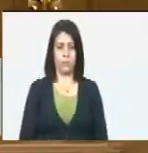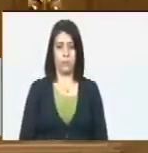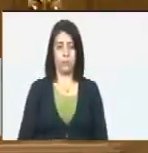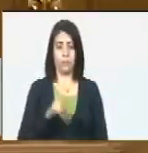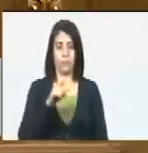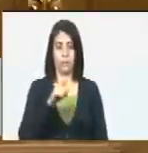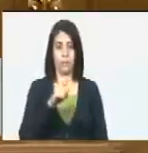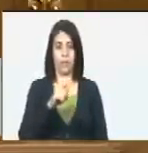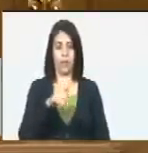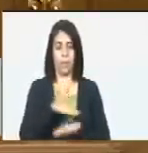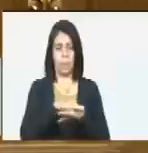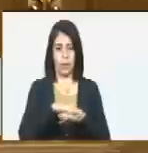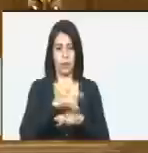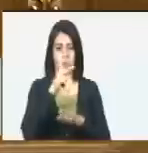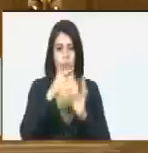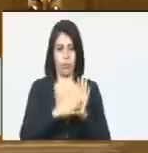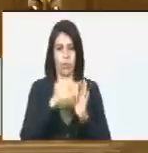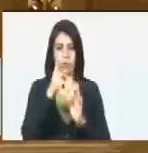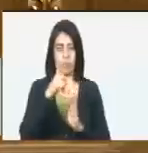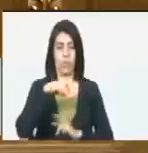en convertirla en una revolución